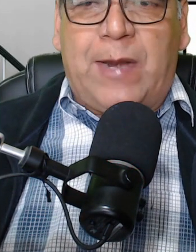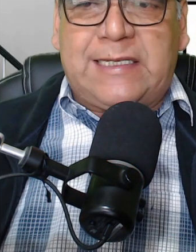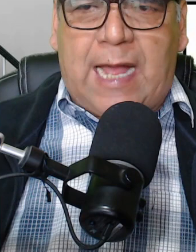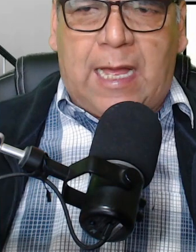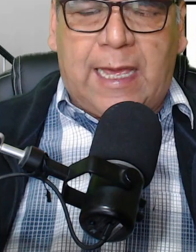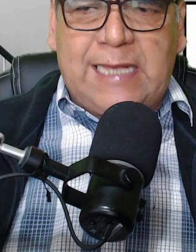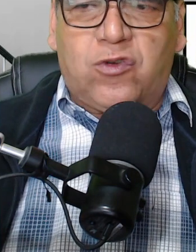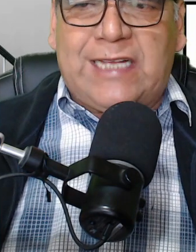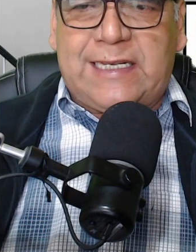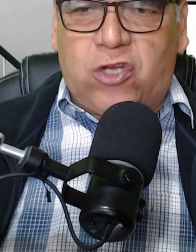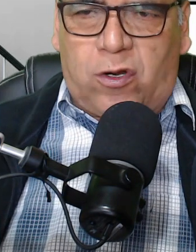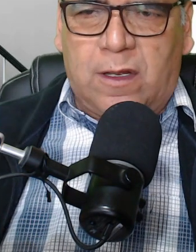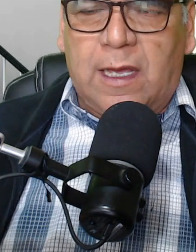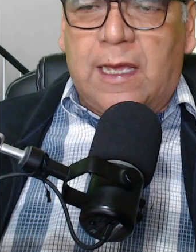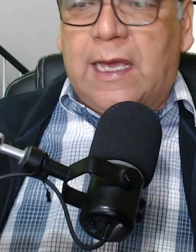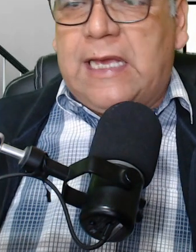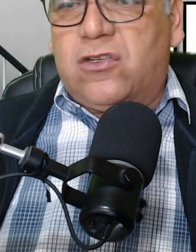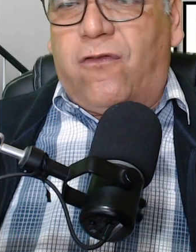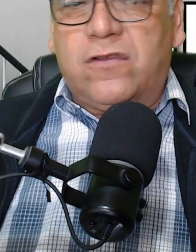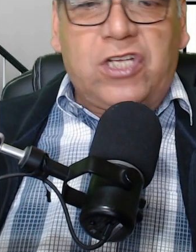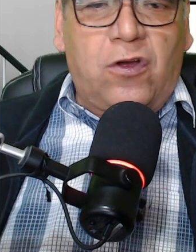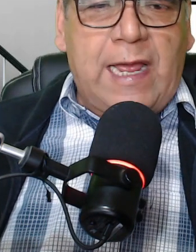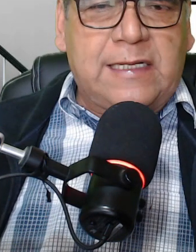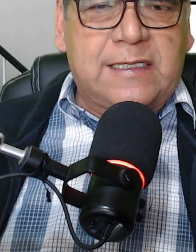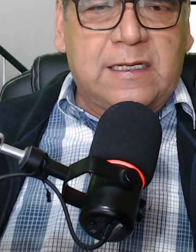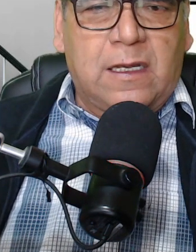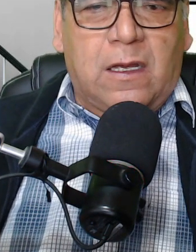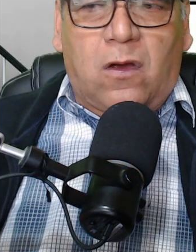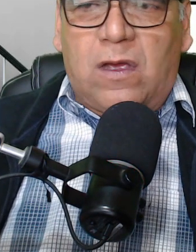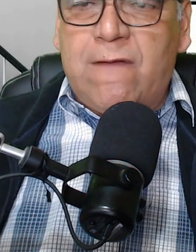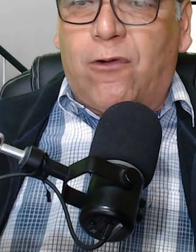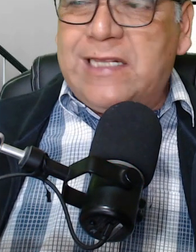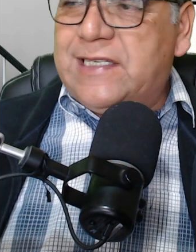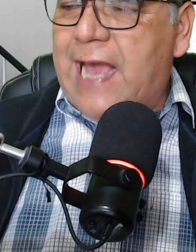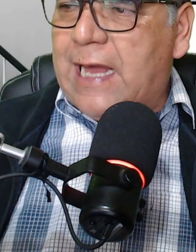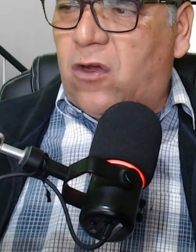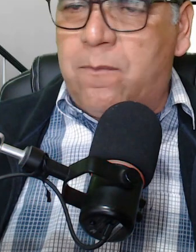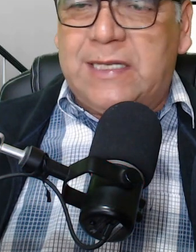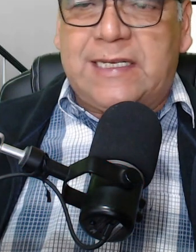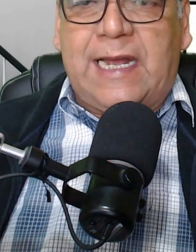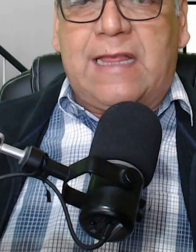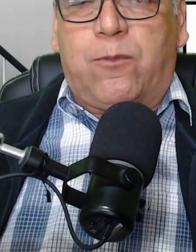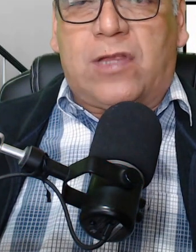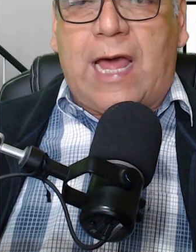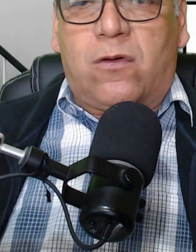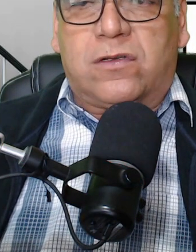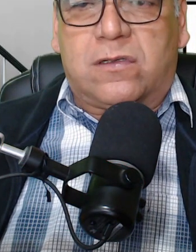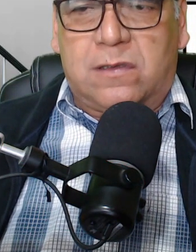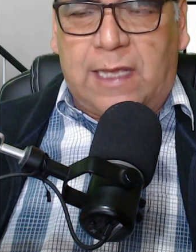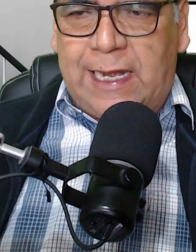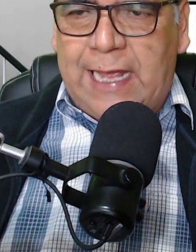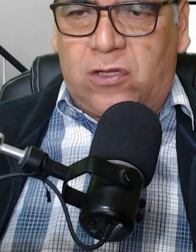una empresa, es un asesor, y su función es influenciar, convencer a